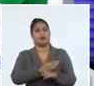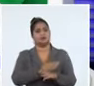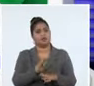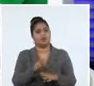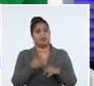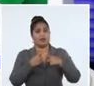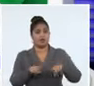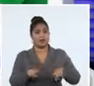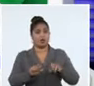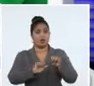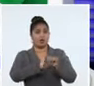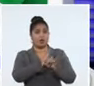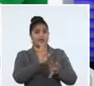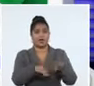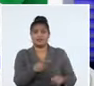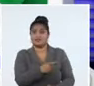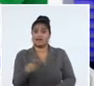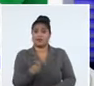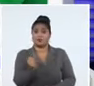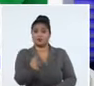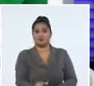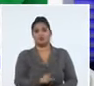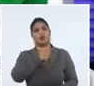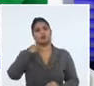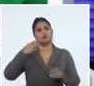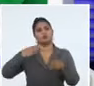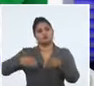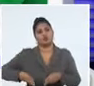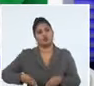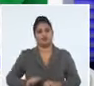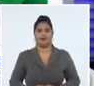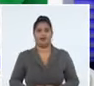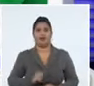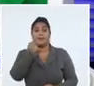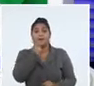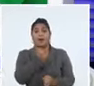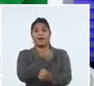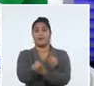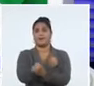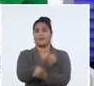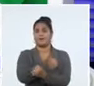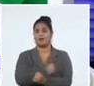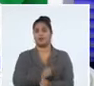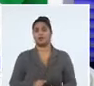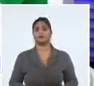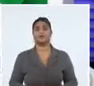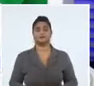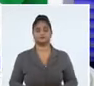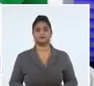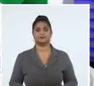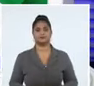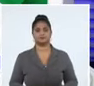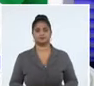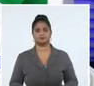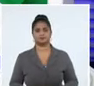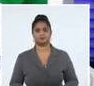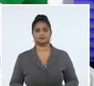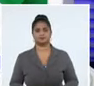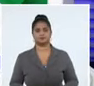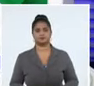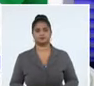mucho más desfavorable, de mucho más riesgo que muchos de estos otros virus.